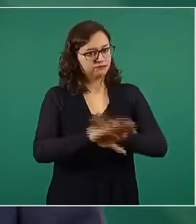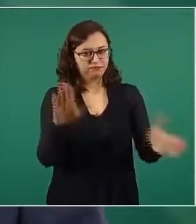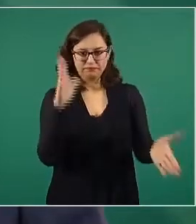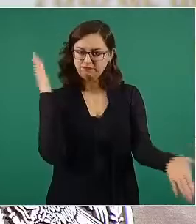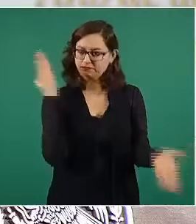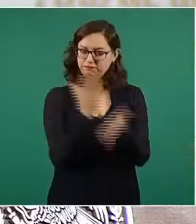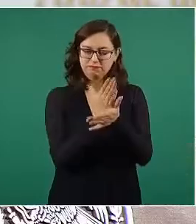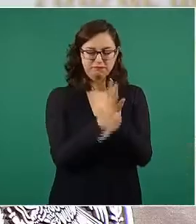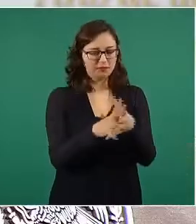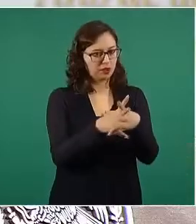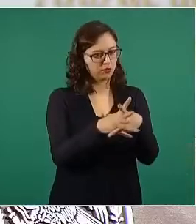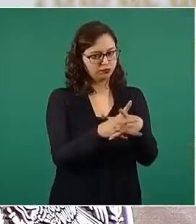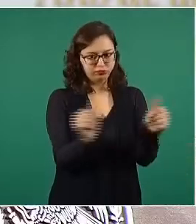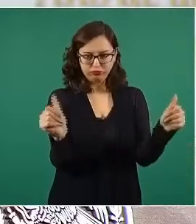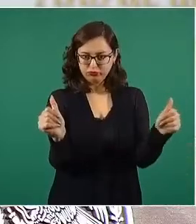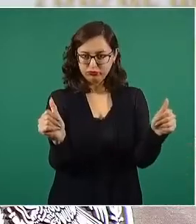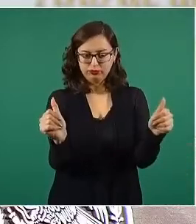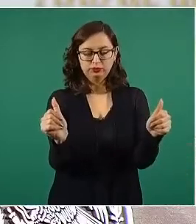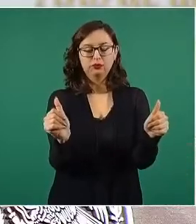porque